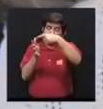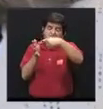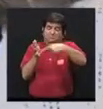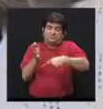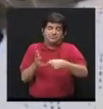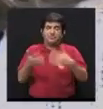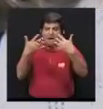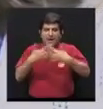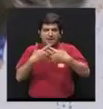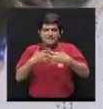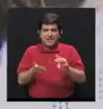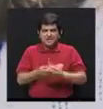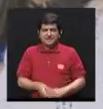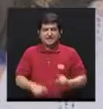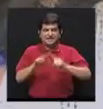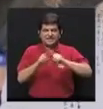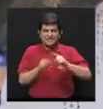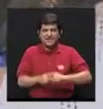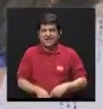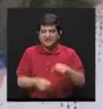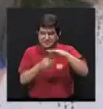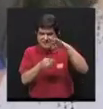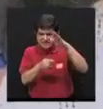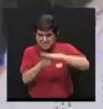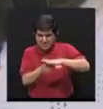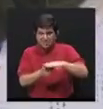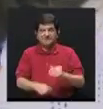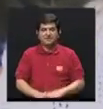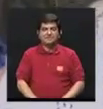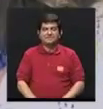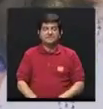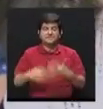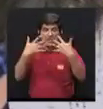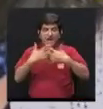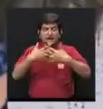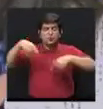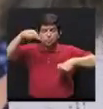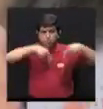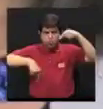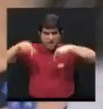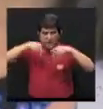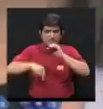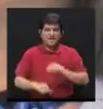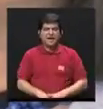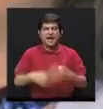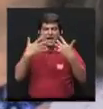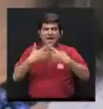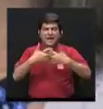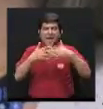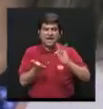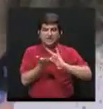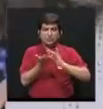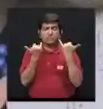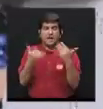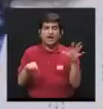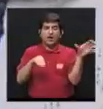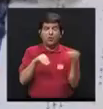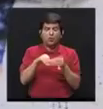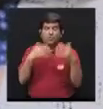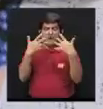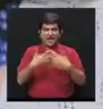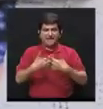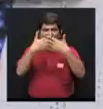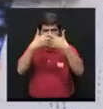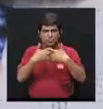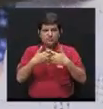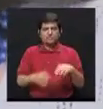los que tienen las semillas, los que tienen la industria química y la industria farmacéutica, y ahora se ha sumado las industrias